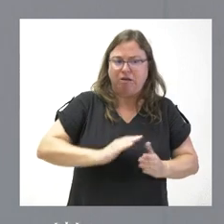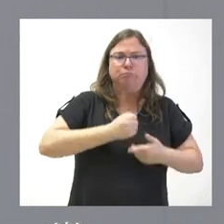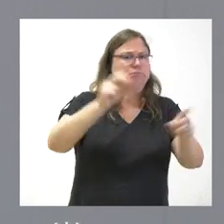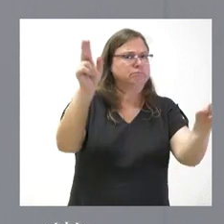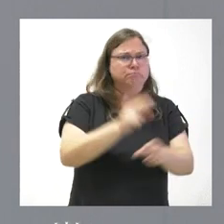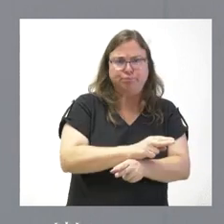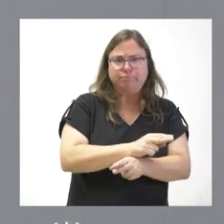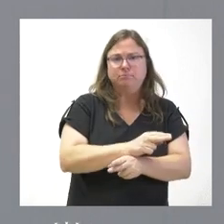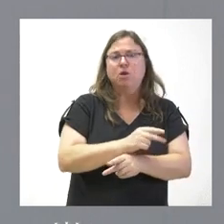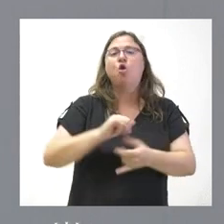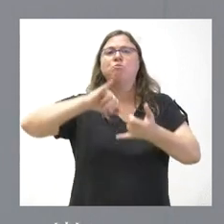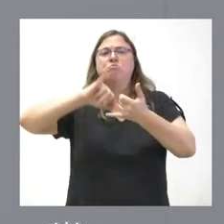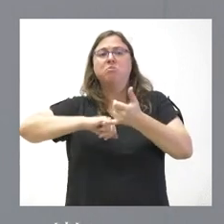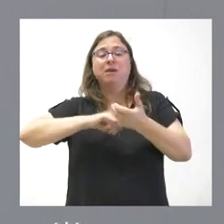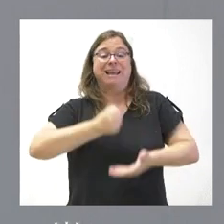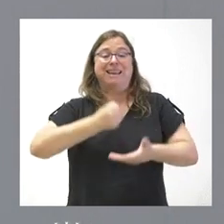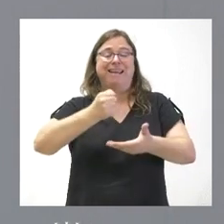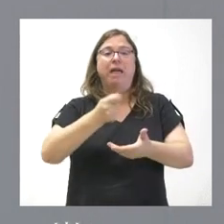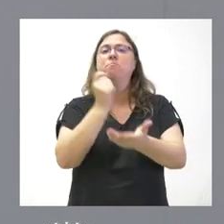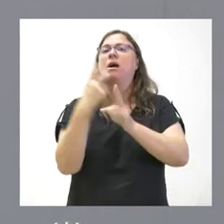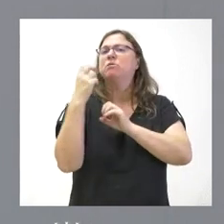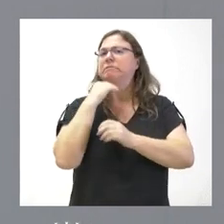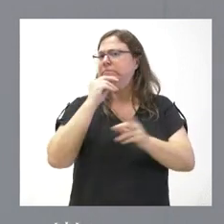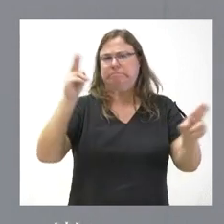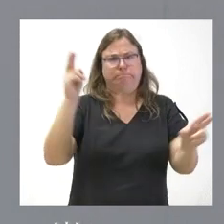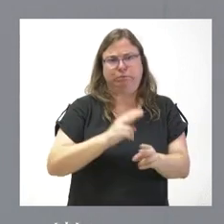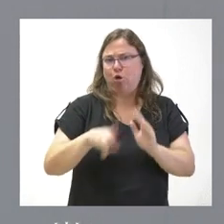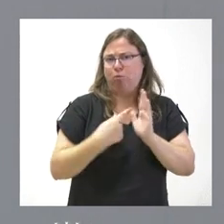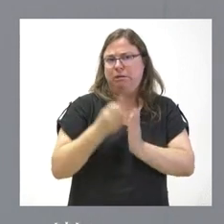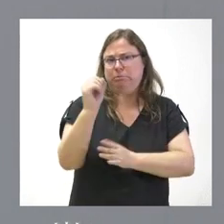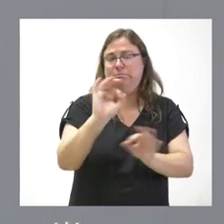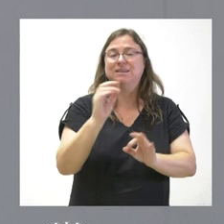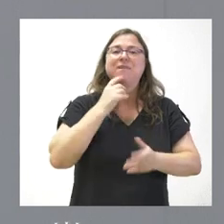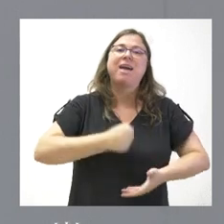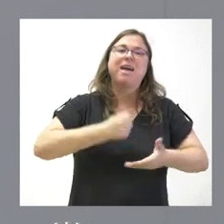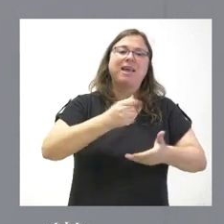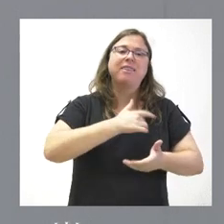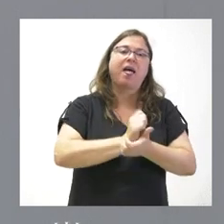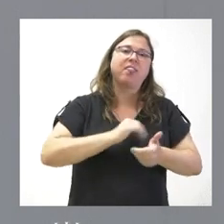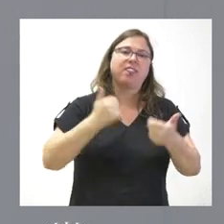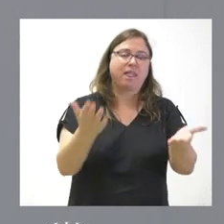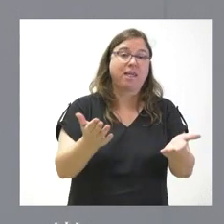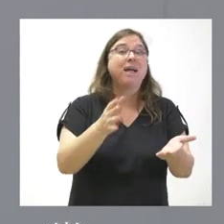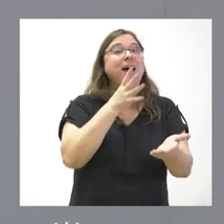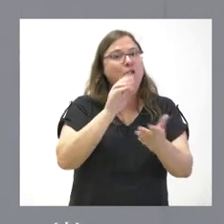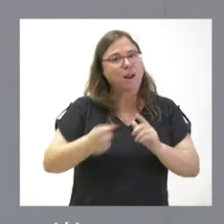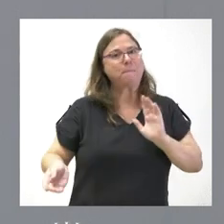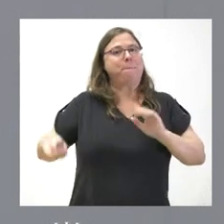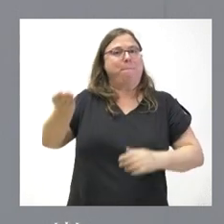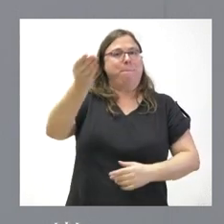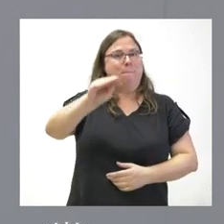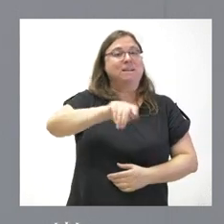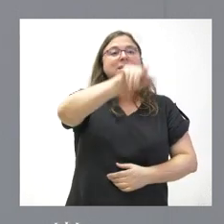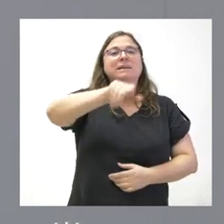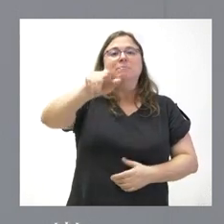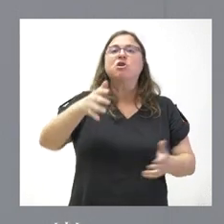y cónyuges en lo que tiene que ver con herencias y donaciones aquí ampliamos el número de posibles